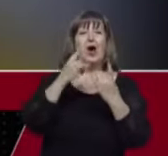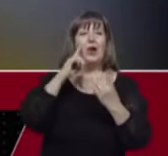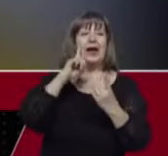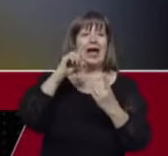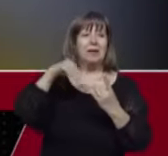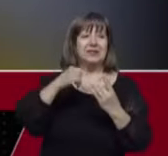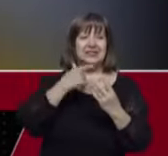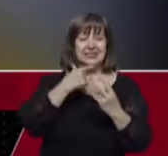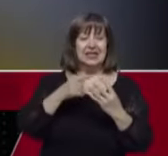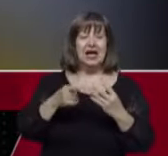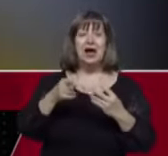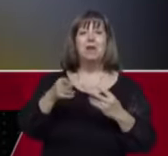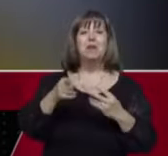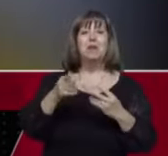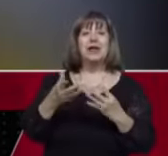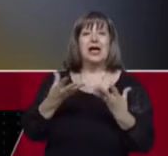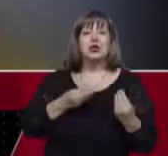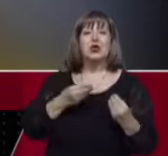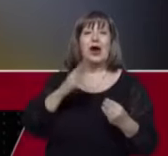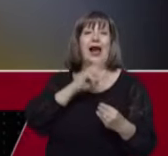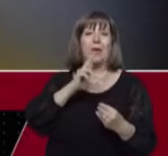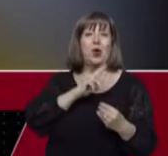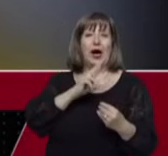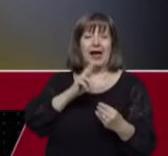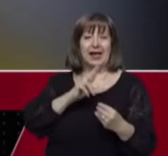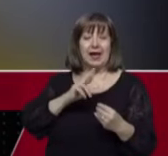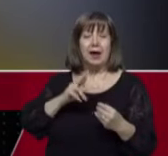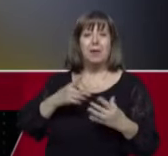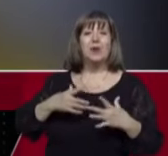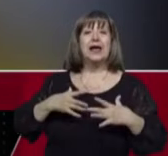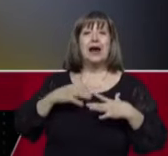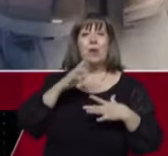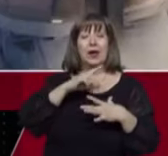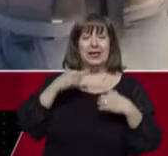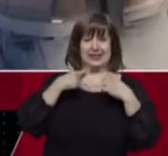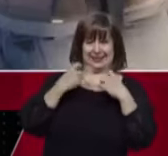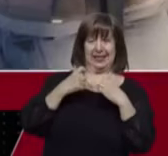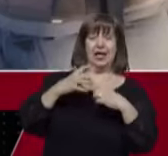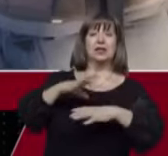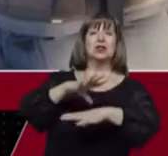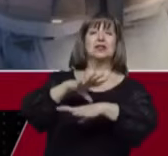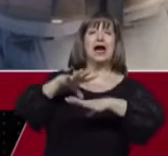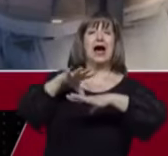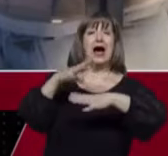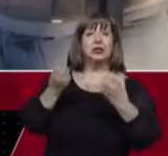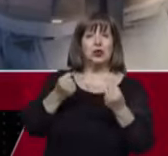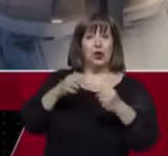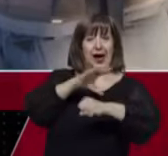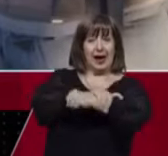hablar. Porque no sé cuántas veces vas a hacer el partero. Tímido. Y es la primera vez. La verdad que